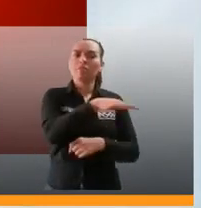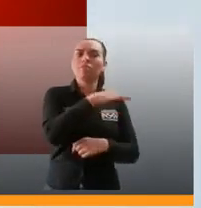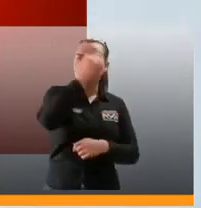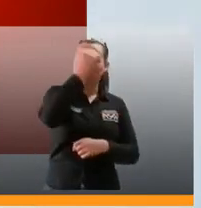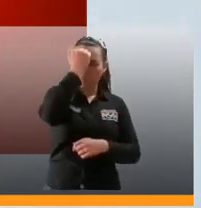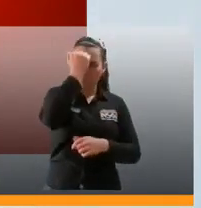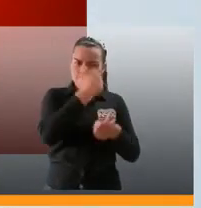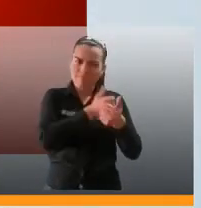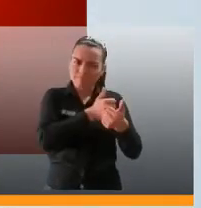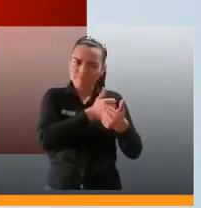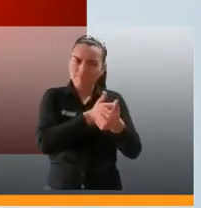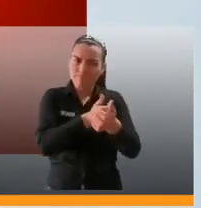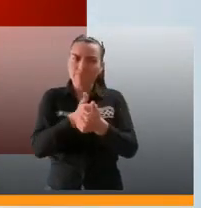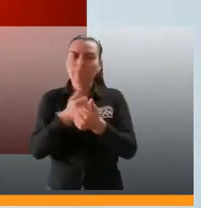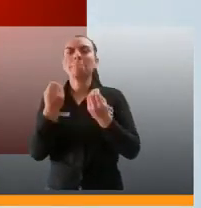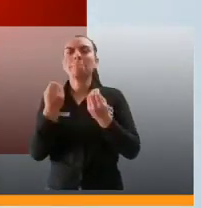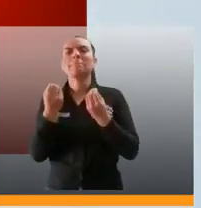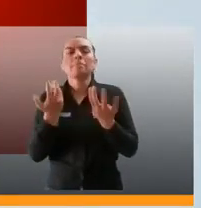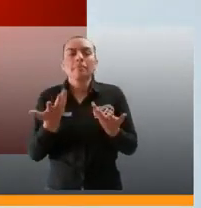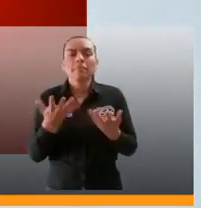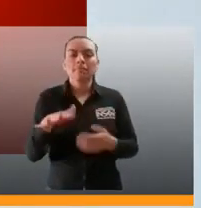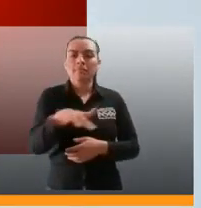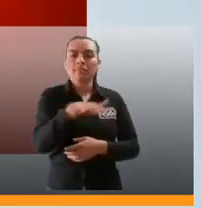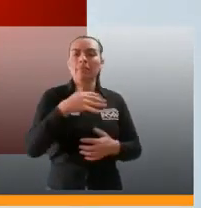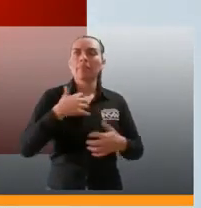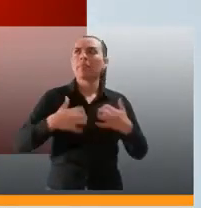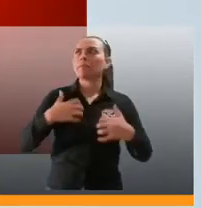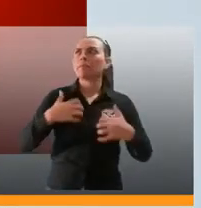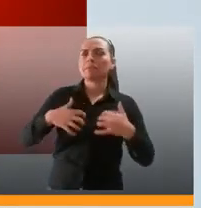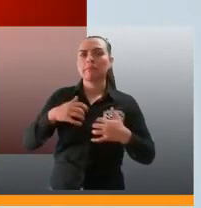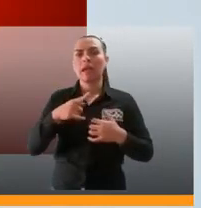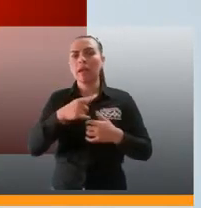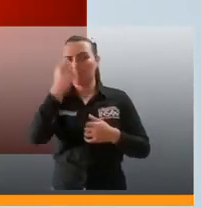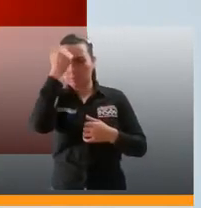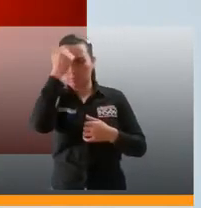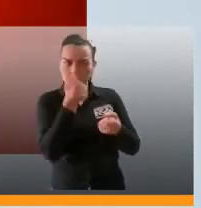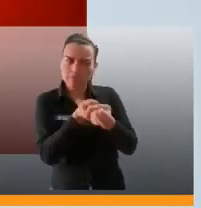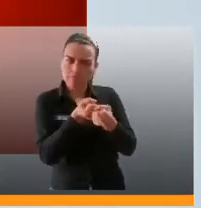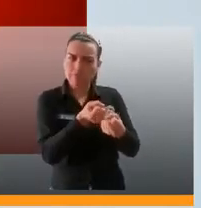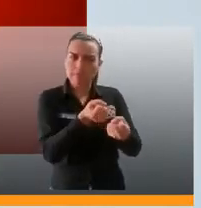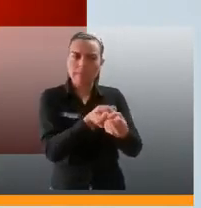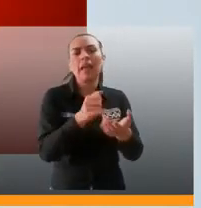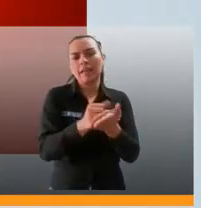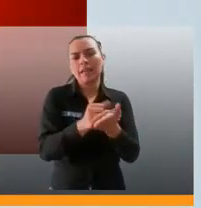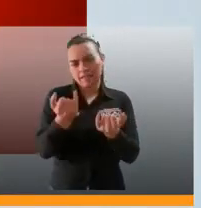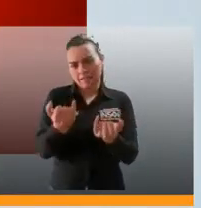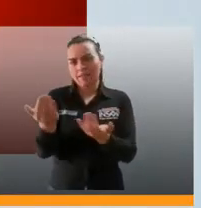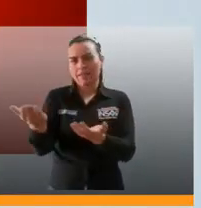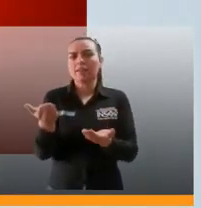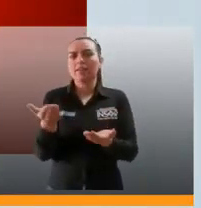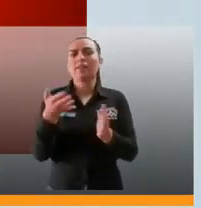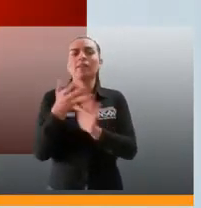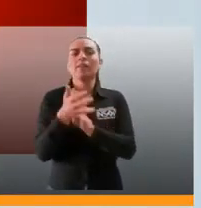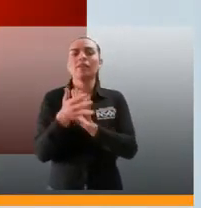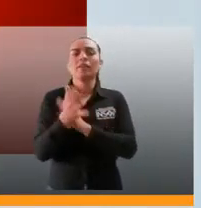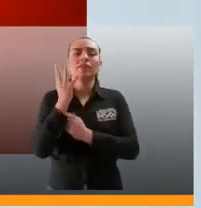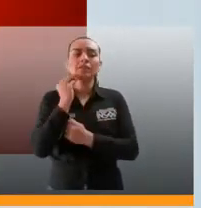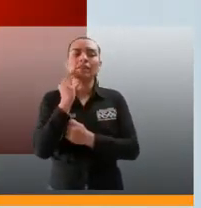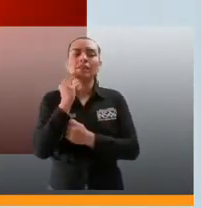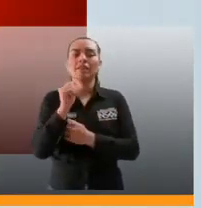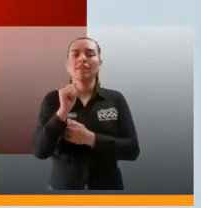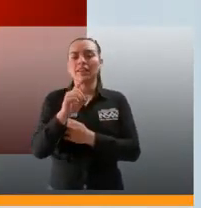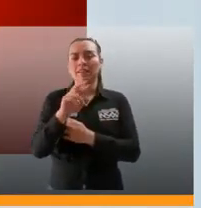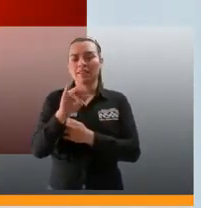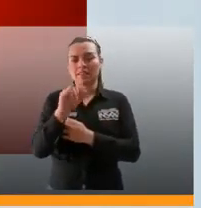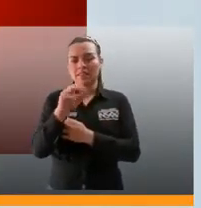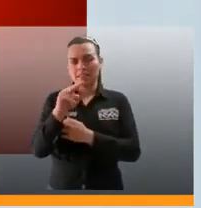para ayudar en esta incertidumbre. Entonces aquí nos gustaría como conocer la experiencia de Adriana Quimbayo y luego Ángela